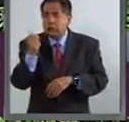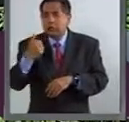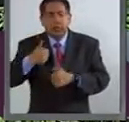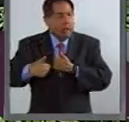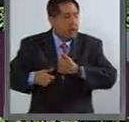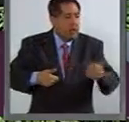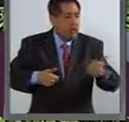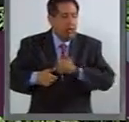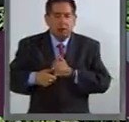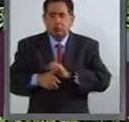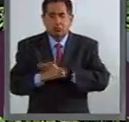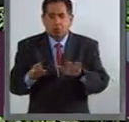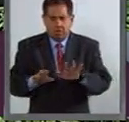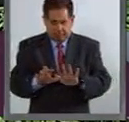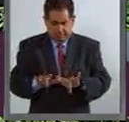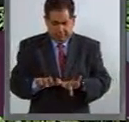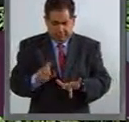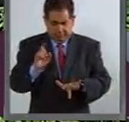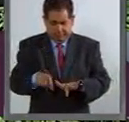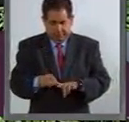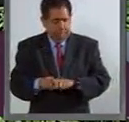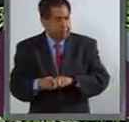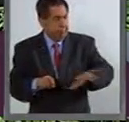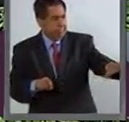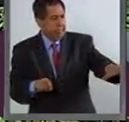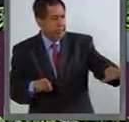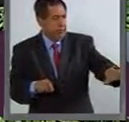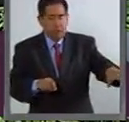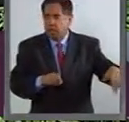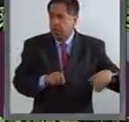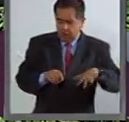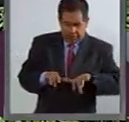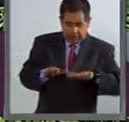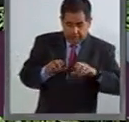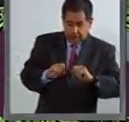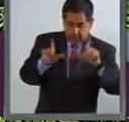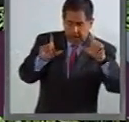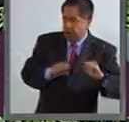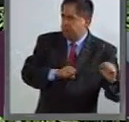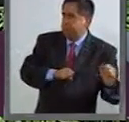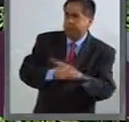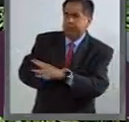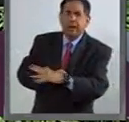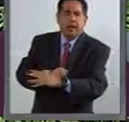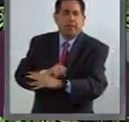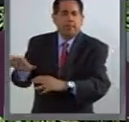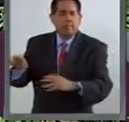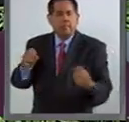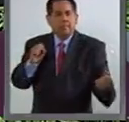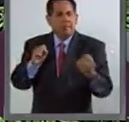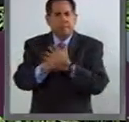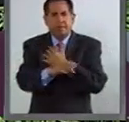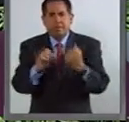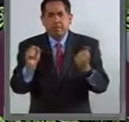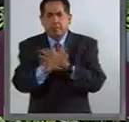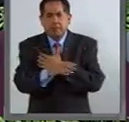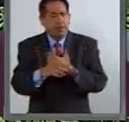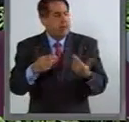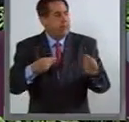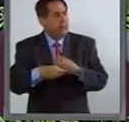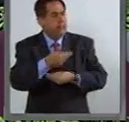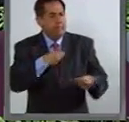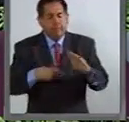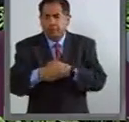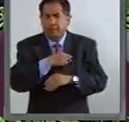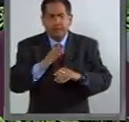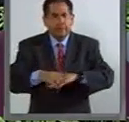lugar. Hoy el ciudadano, si le interesa, tendría que tener la posibilidad de interactuar. No es que el